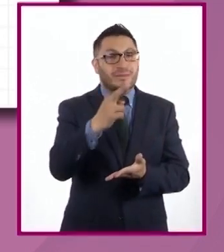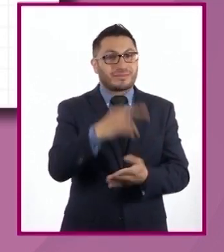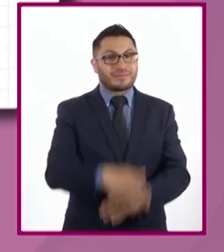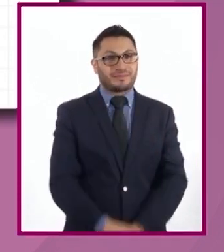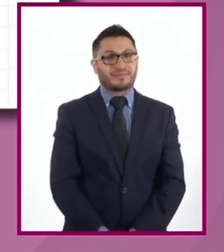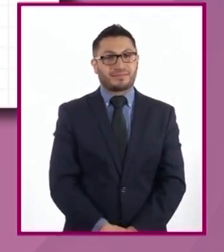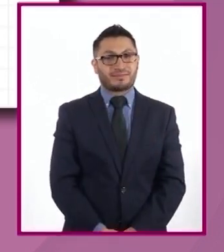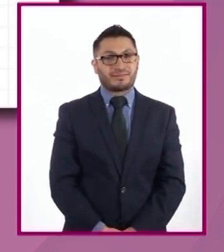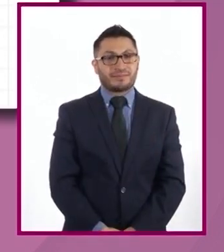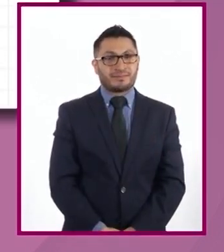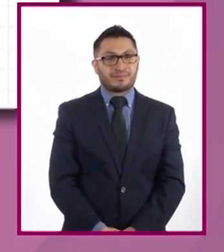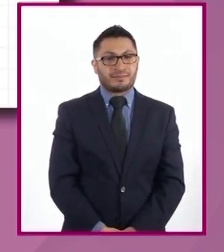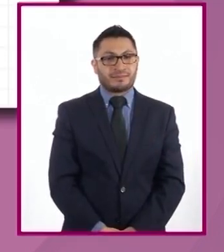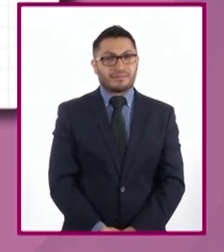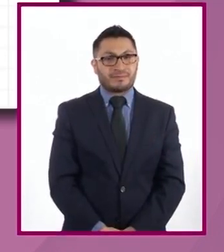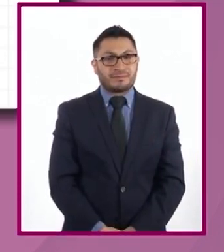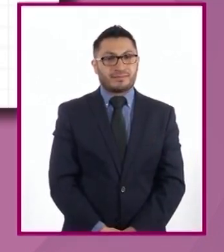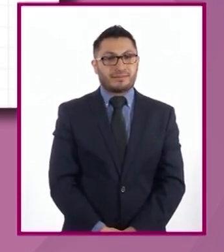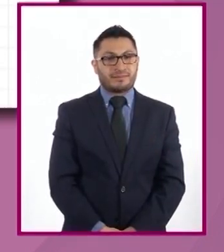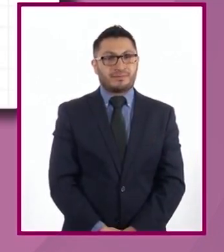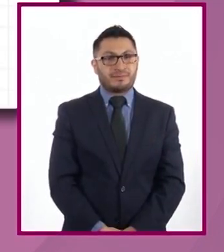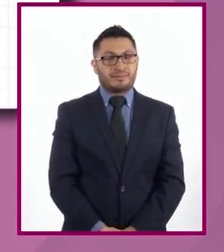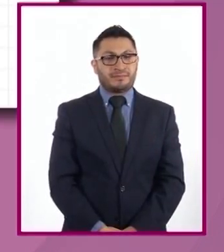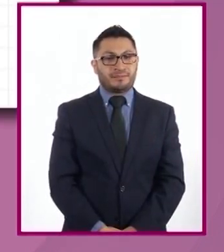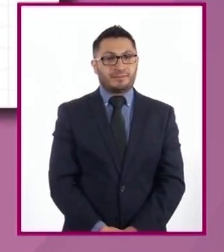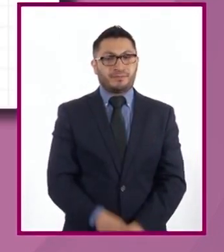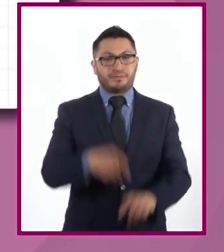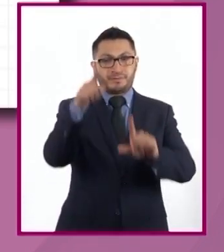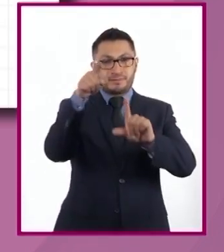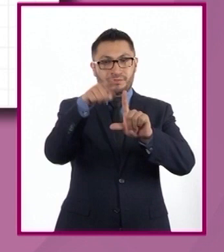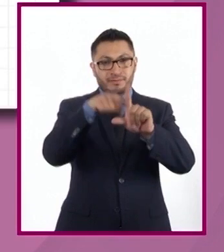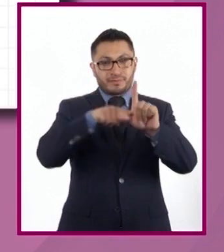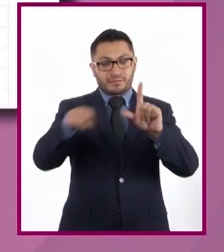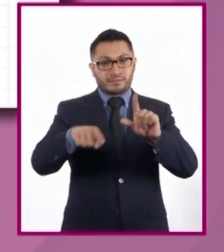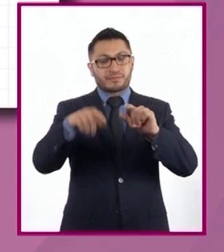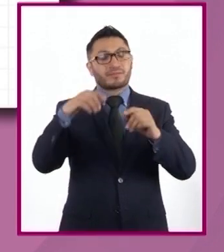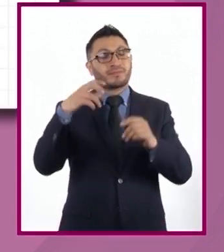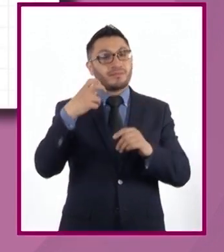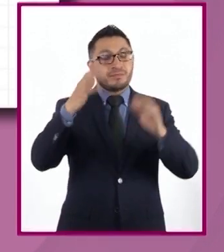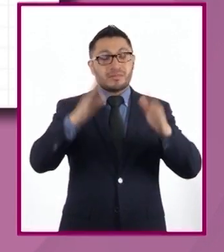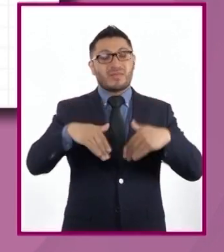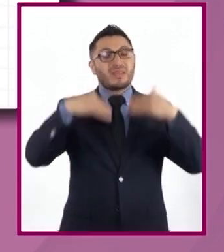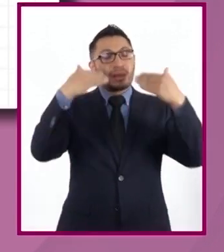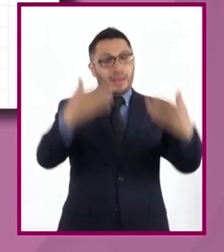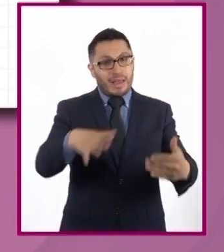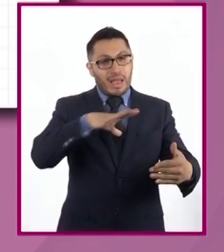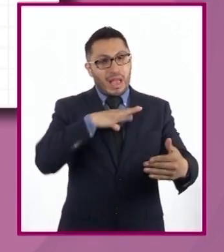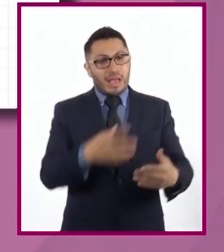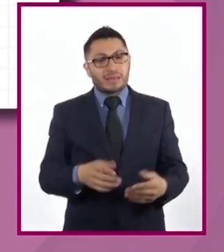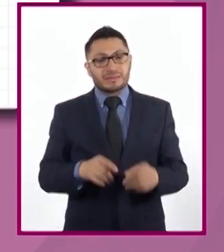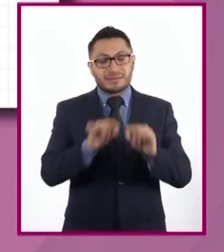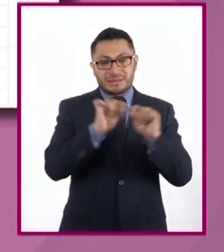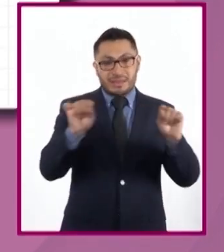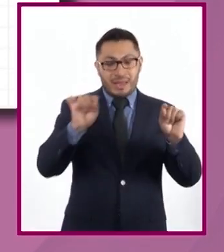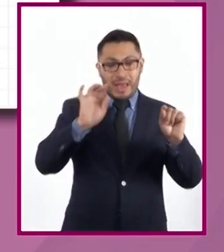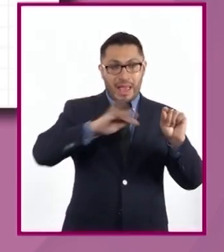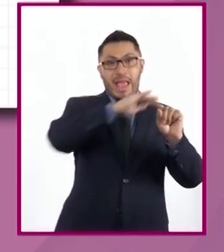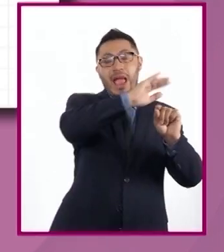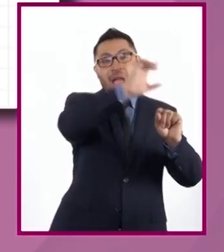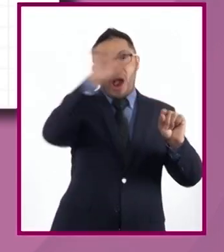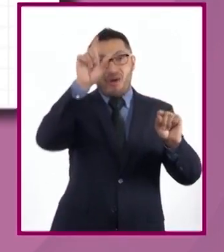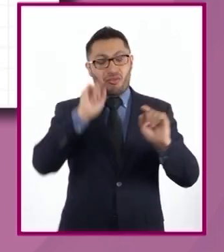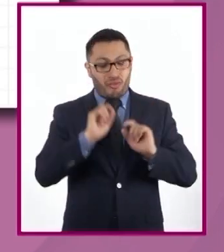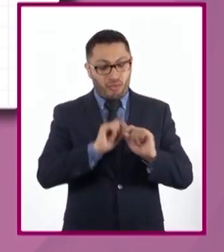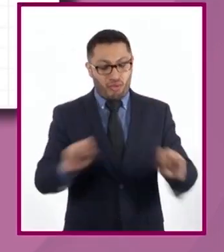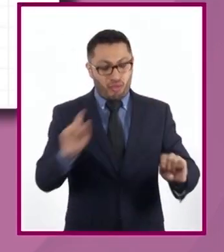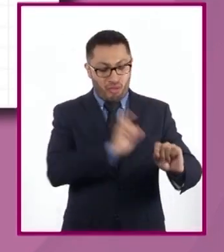Los ángulos alternos externos se encuentran en la parte externa de las